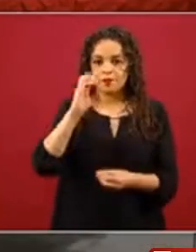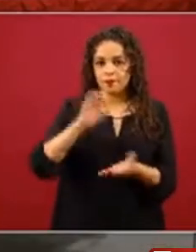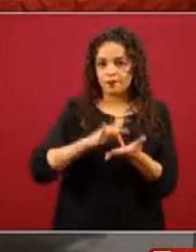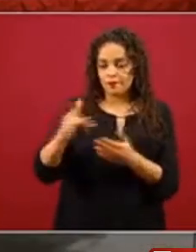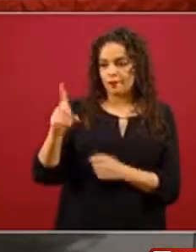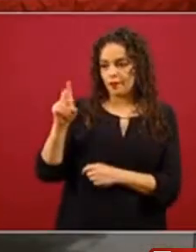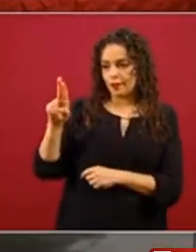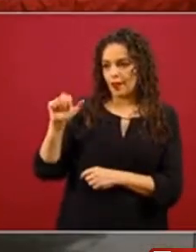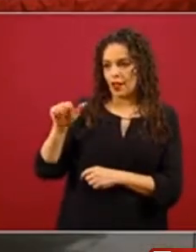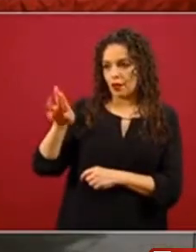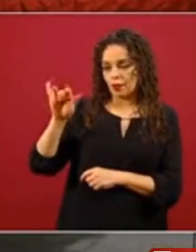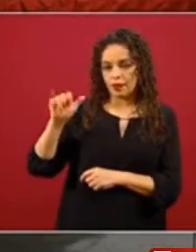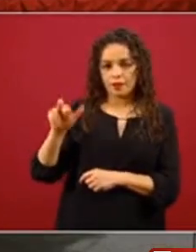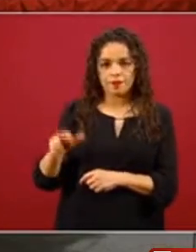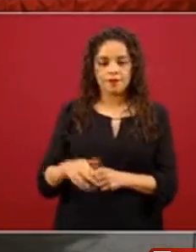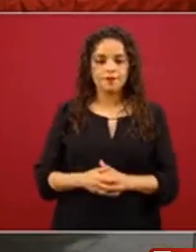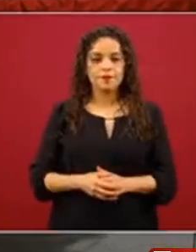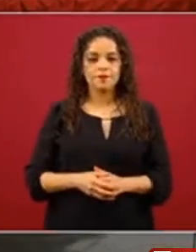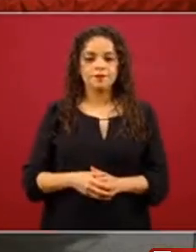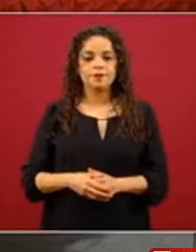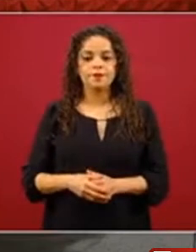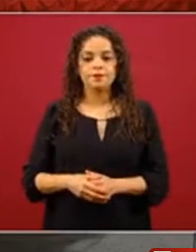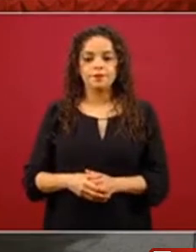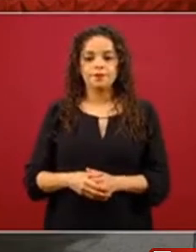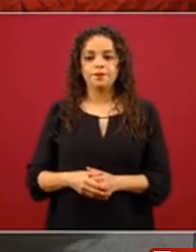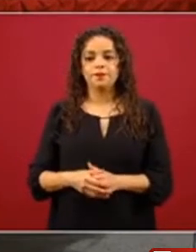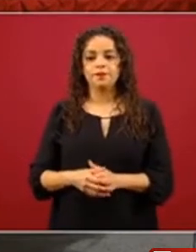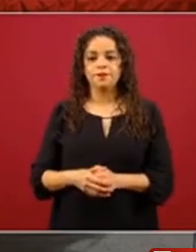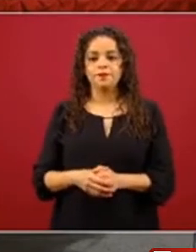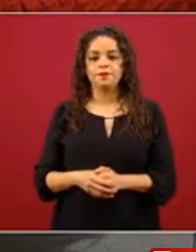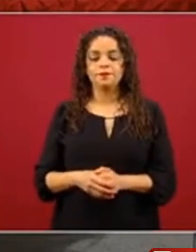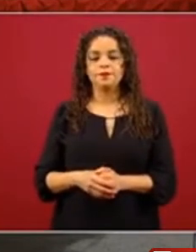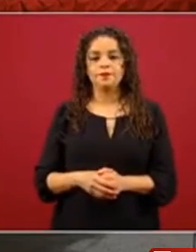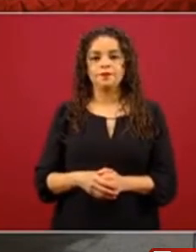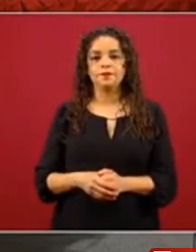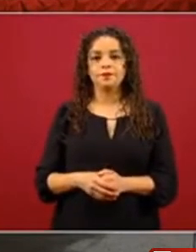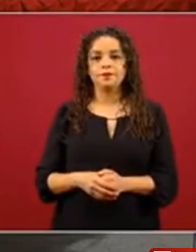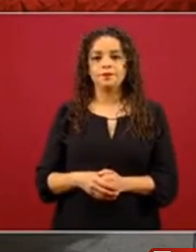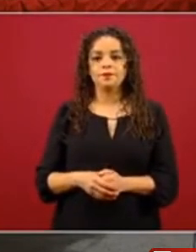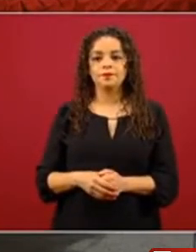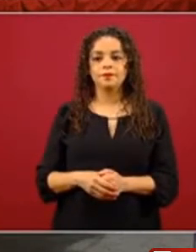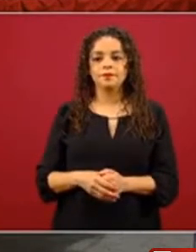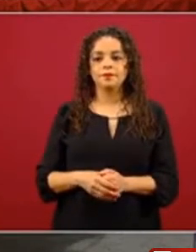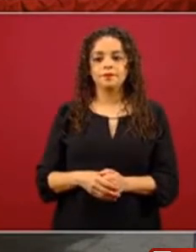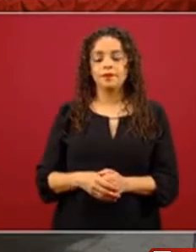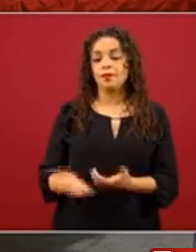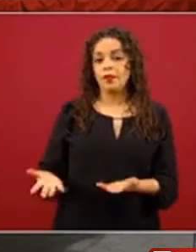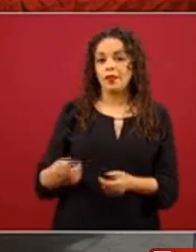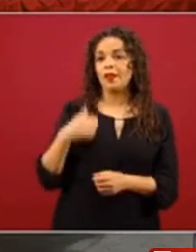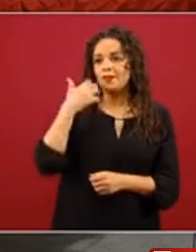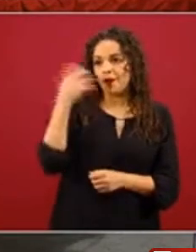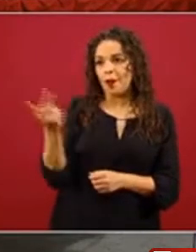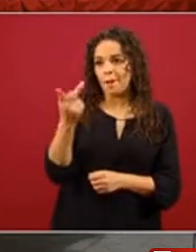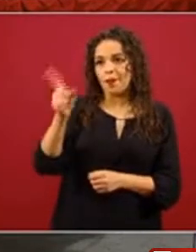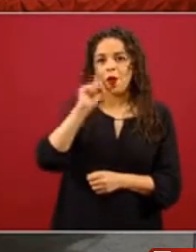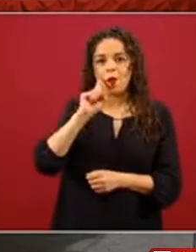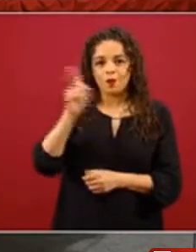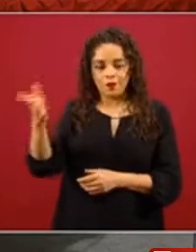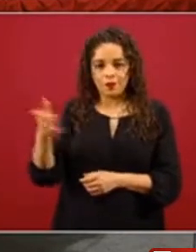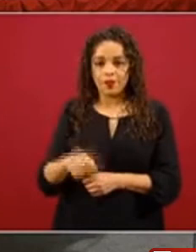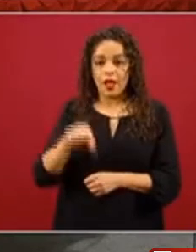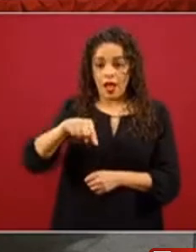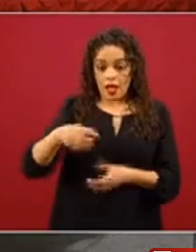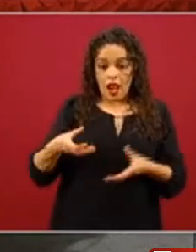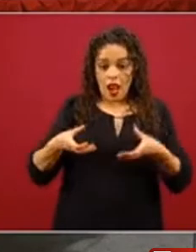favor. Y rápidamente, nos queda un minuto. Sí, antes de que se vaya la especialista, aquí en la calle, regularmente en el comercio formal e